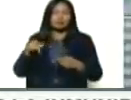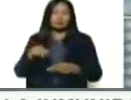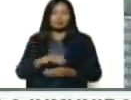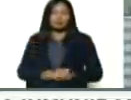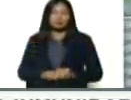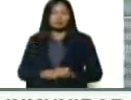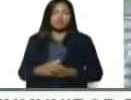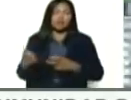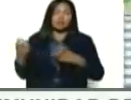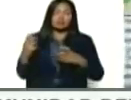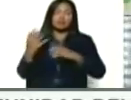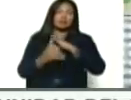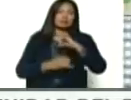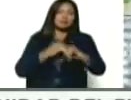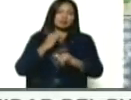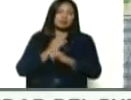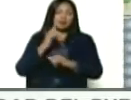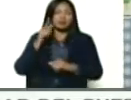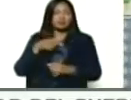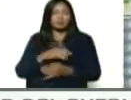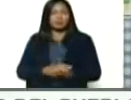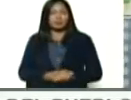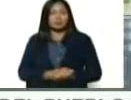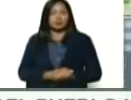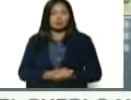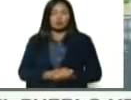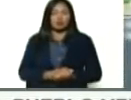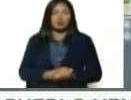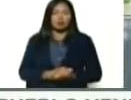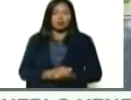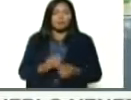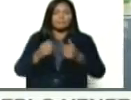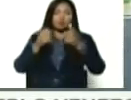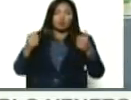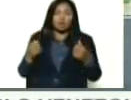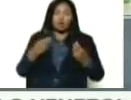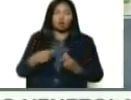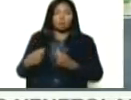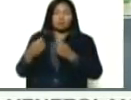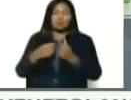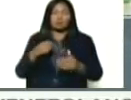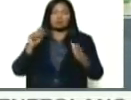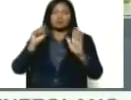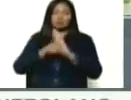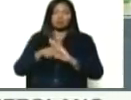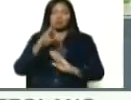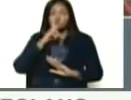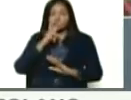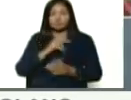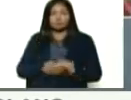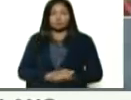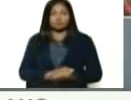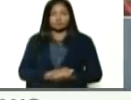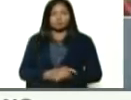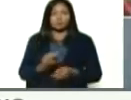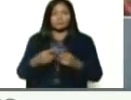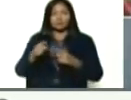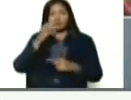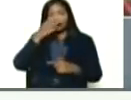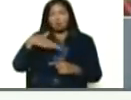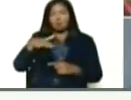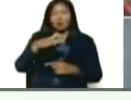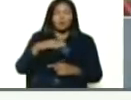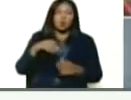ataques internacionales bloqueos económicos sanciones criminales pero el pueblo siria